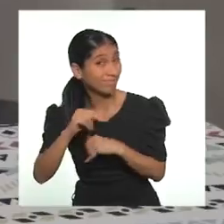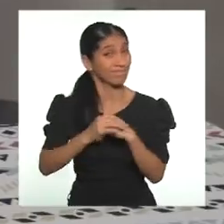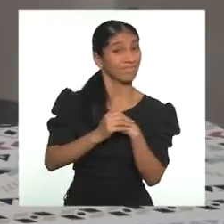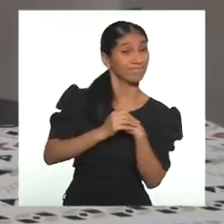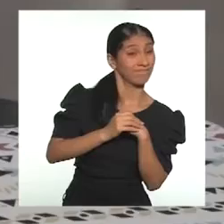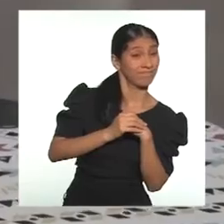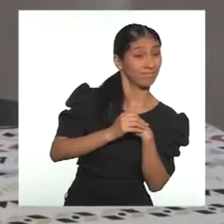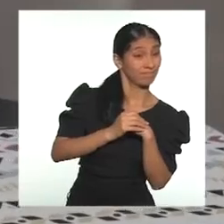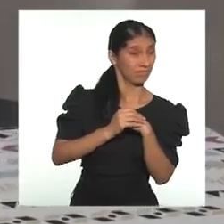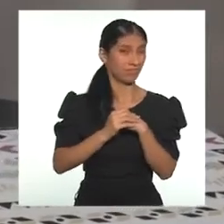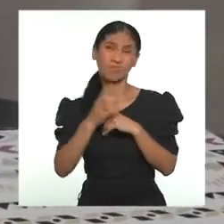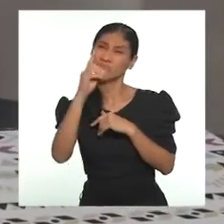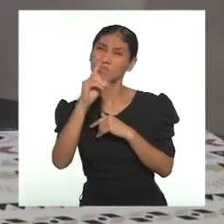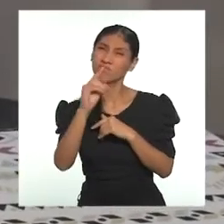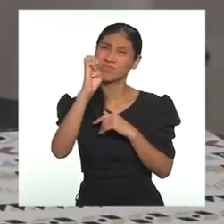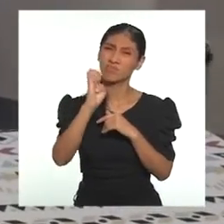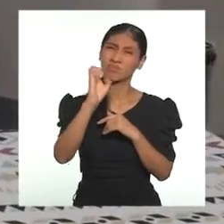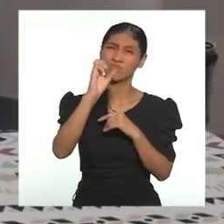descompuesta.